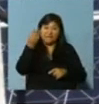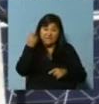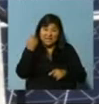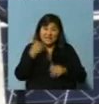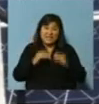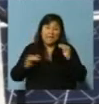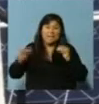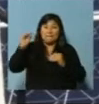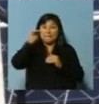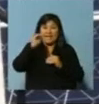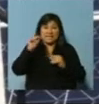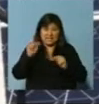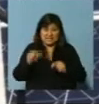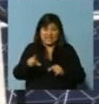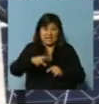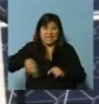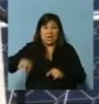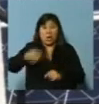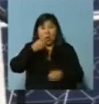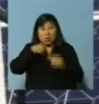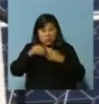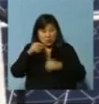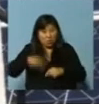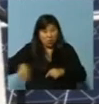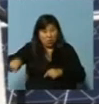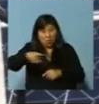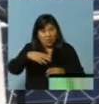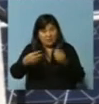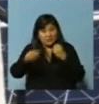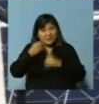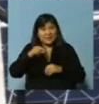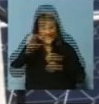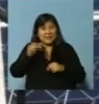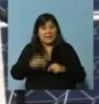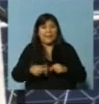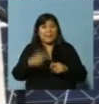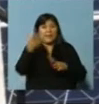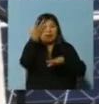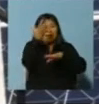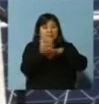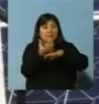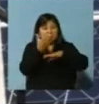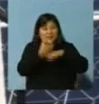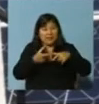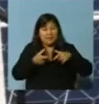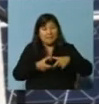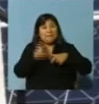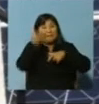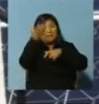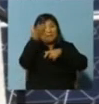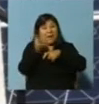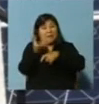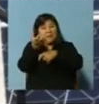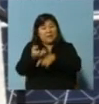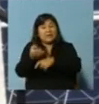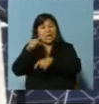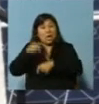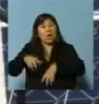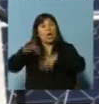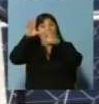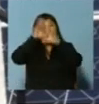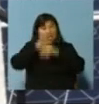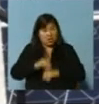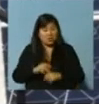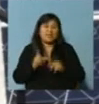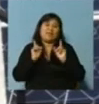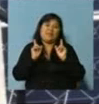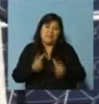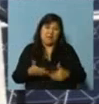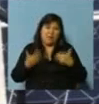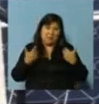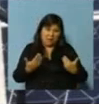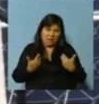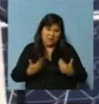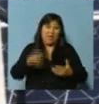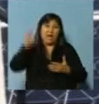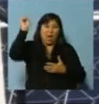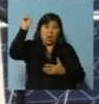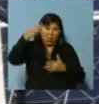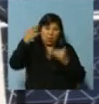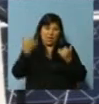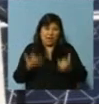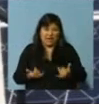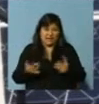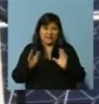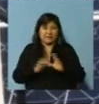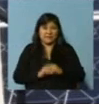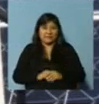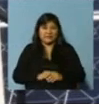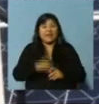entregando, consumiendo el pueblo, es lo que está utilizando ahora para cargar las baterías, para que esta noche ustedes también puedan seguir utilizando